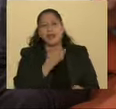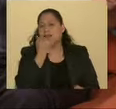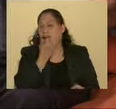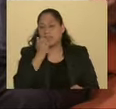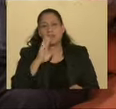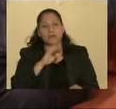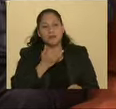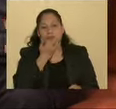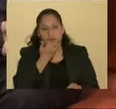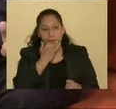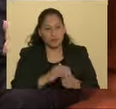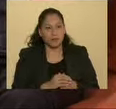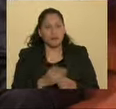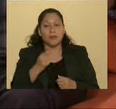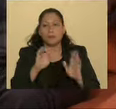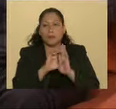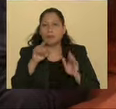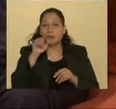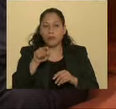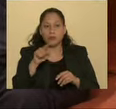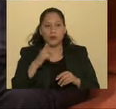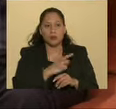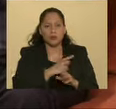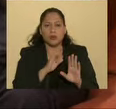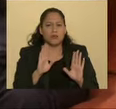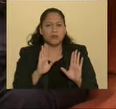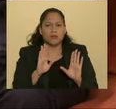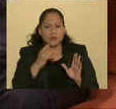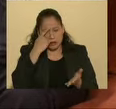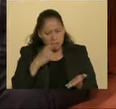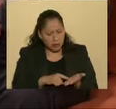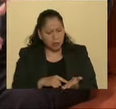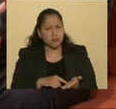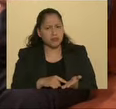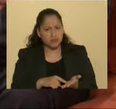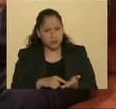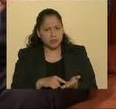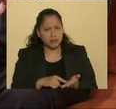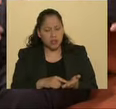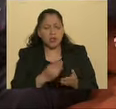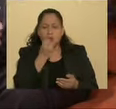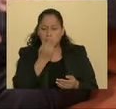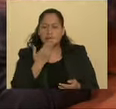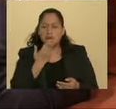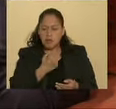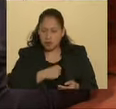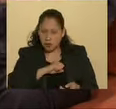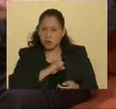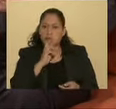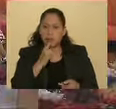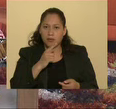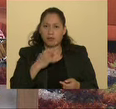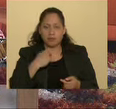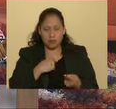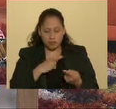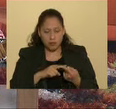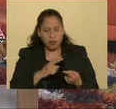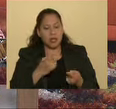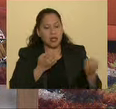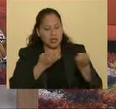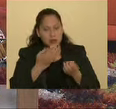embargo, si tú lo haces porque tienes la convicción pues de que sana, es comer sanamente, claro. perfecto, y que es sano